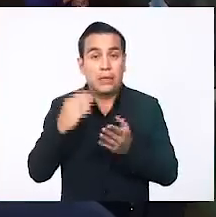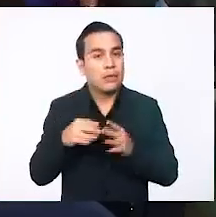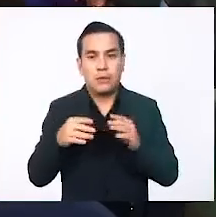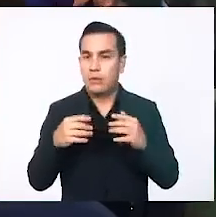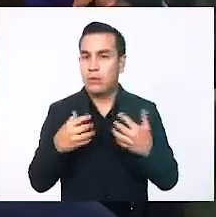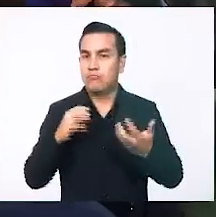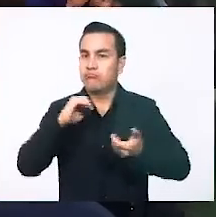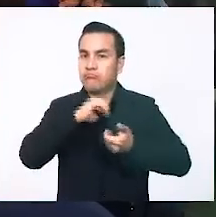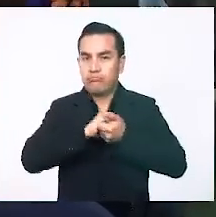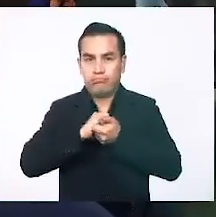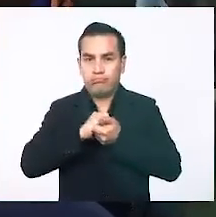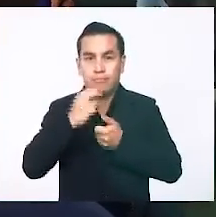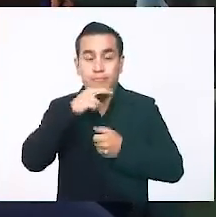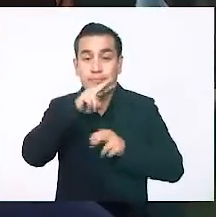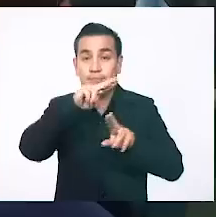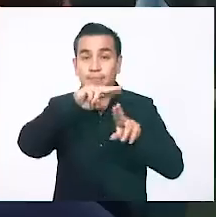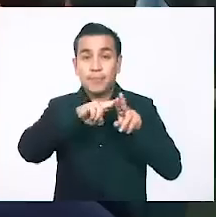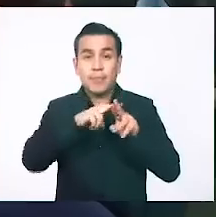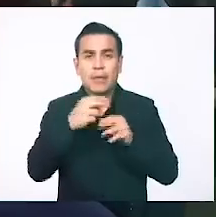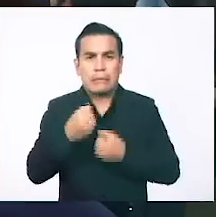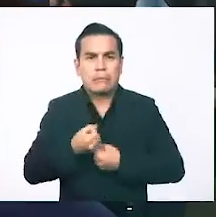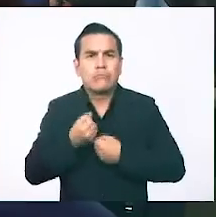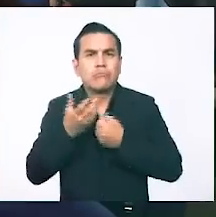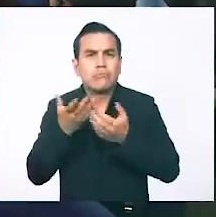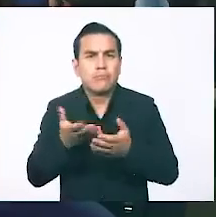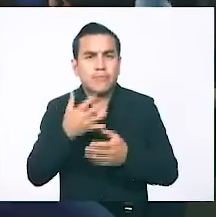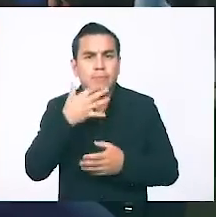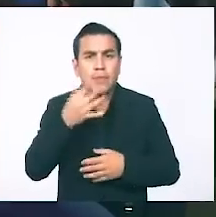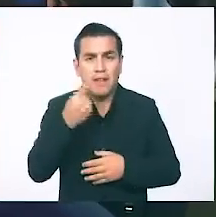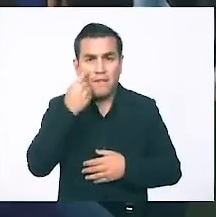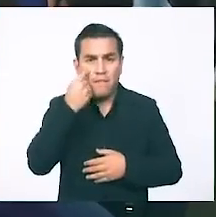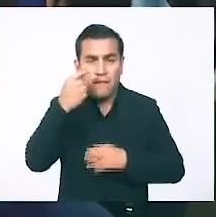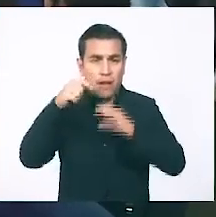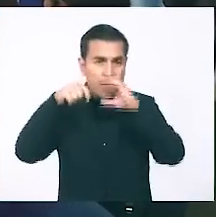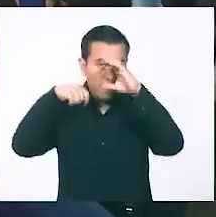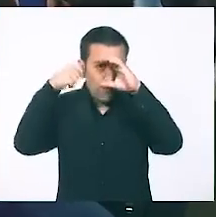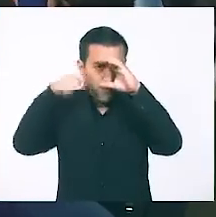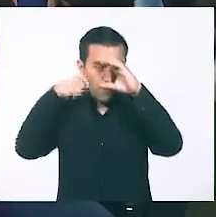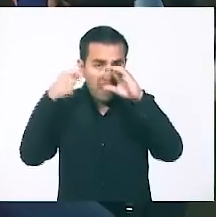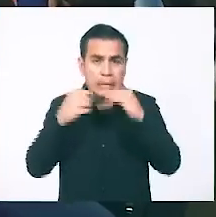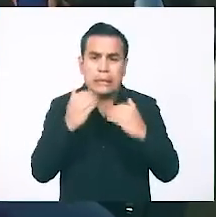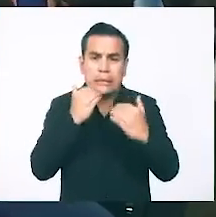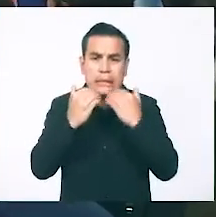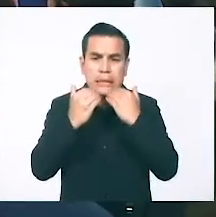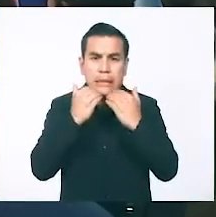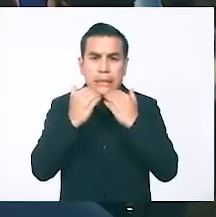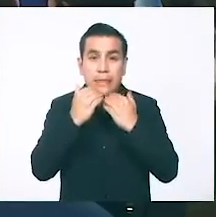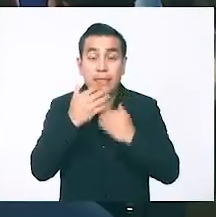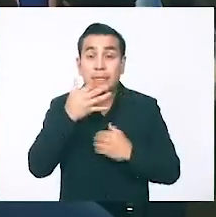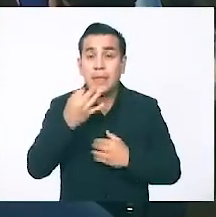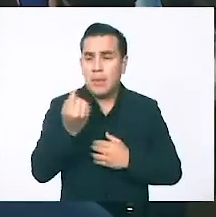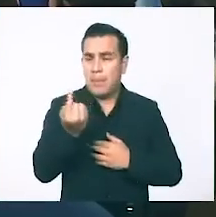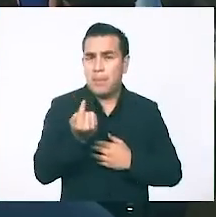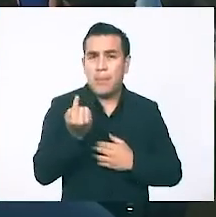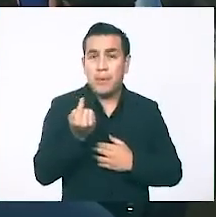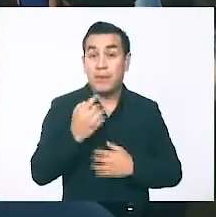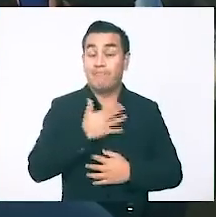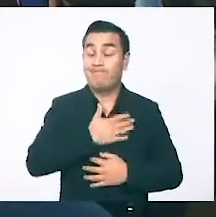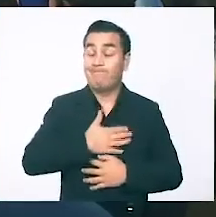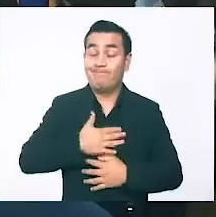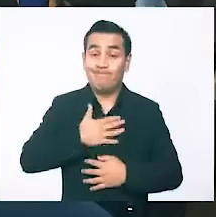hermanos. Y le dijo a ellos, ahí está el video, y le dice, miren señores,